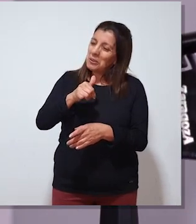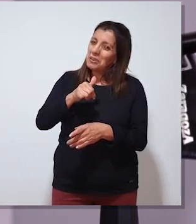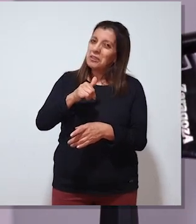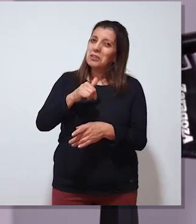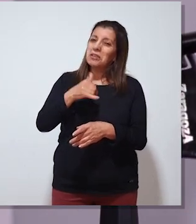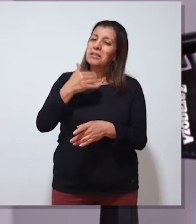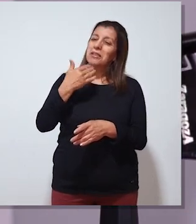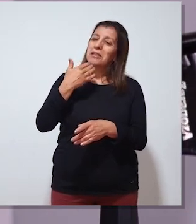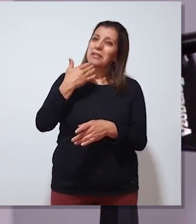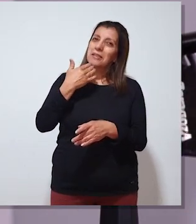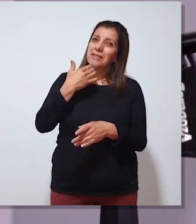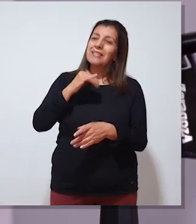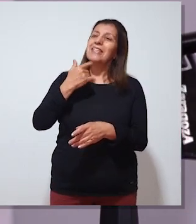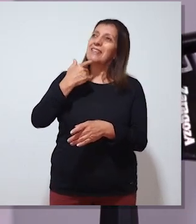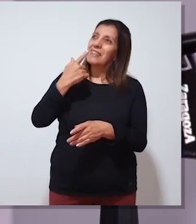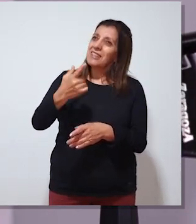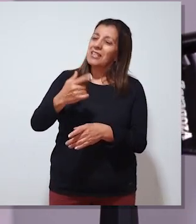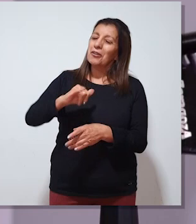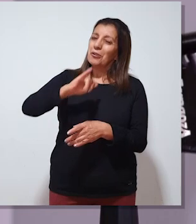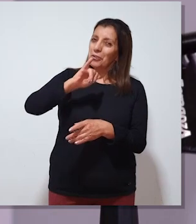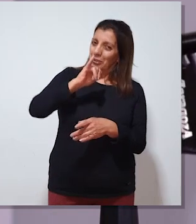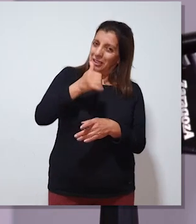quiero decir que sí.